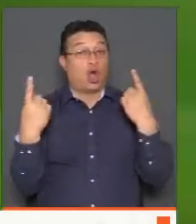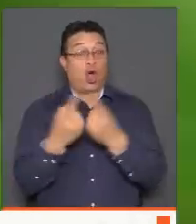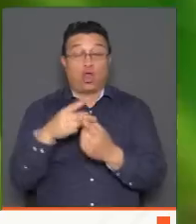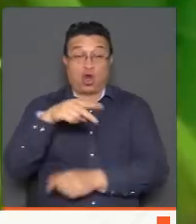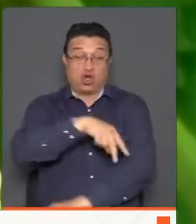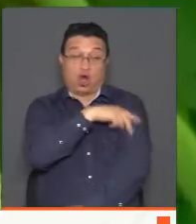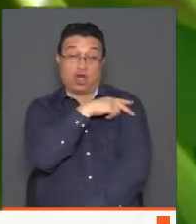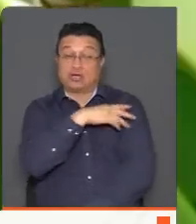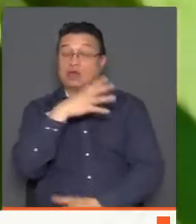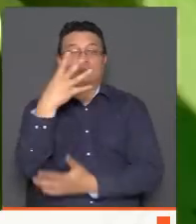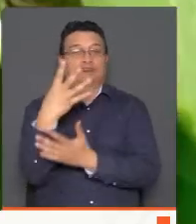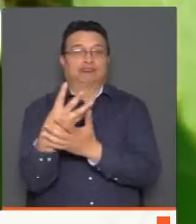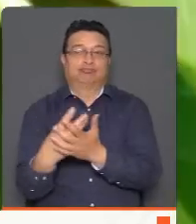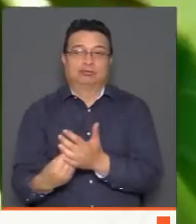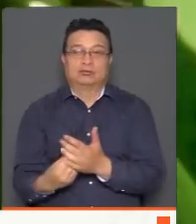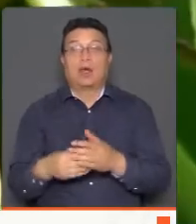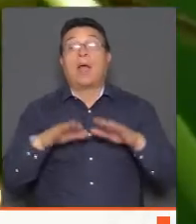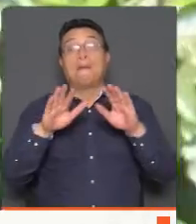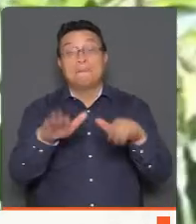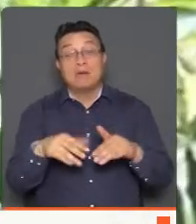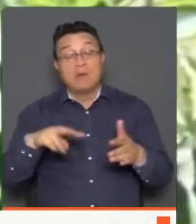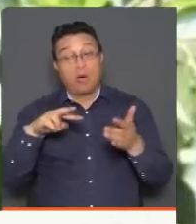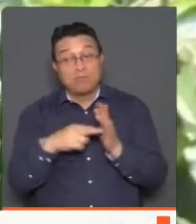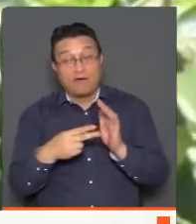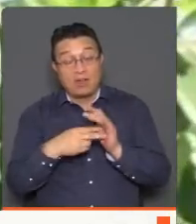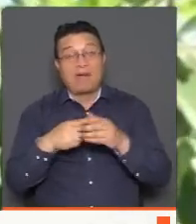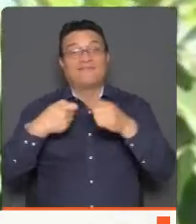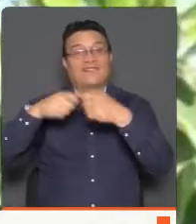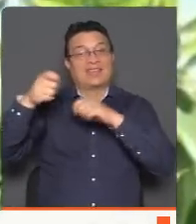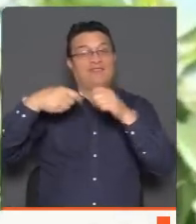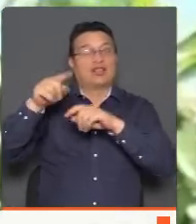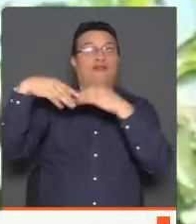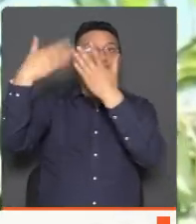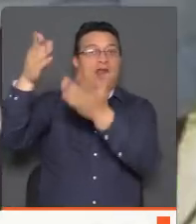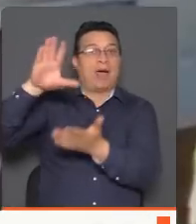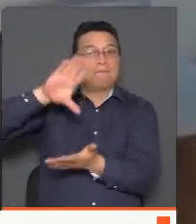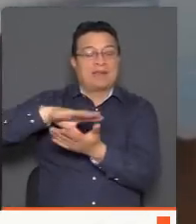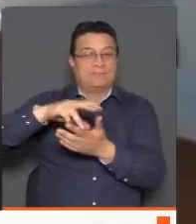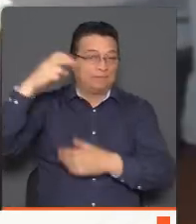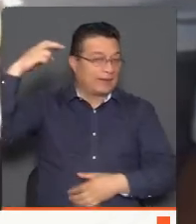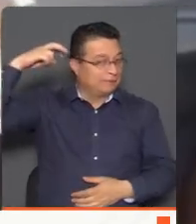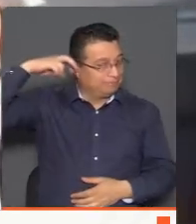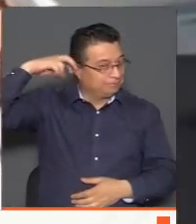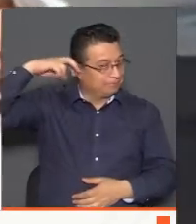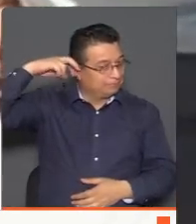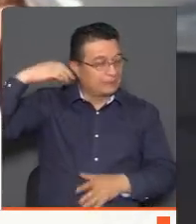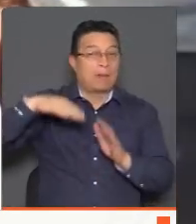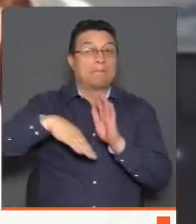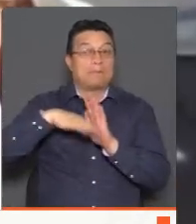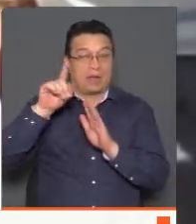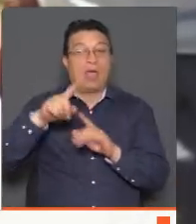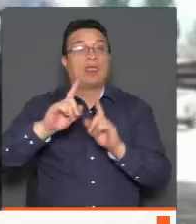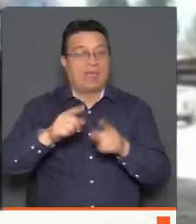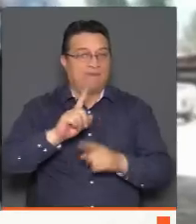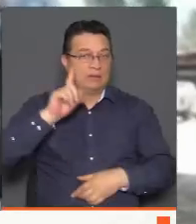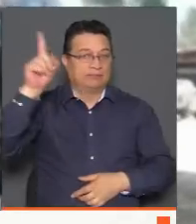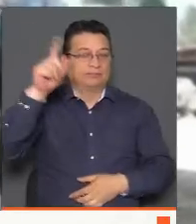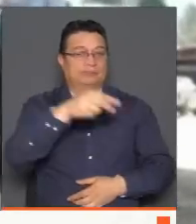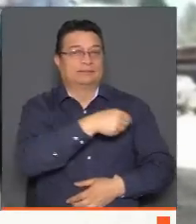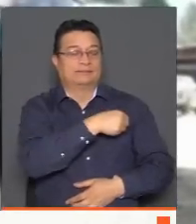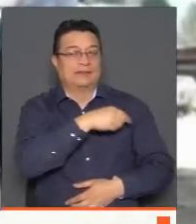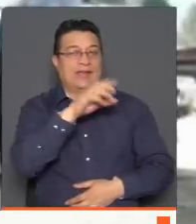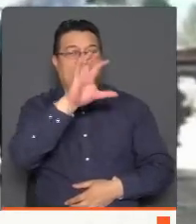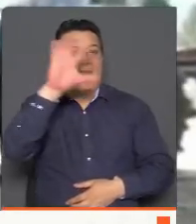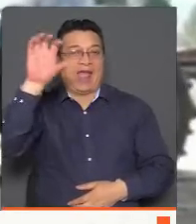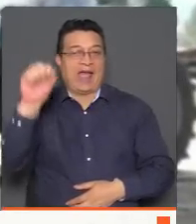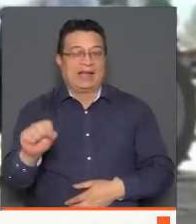norte. Mismo problema ocurre con las exportaciones, sobre todo de cerezas, que a esta altura ya deberían estar en Asia. Pero según el